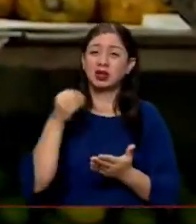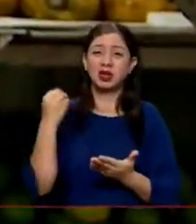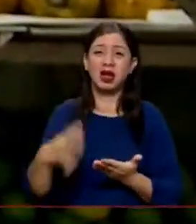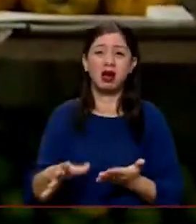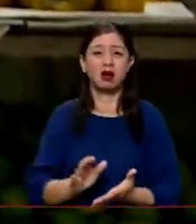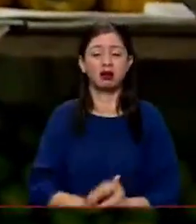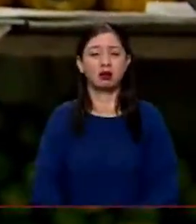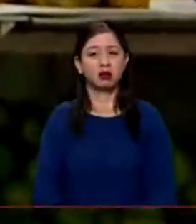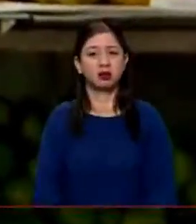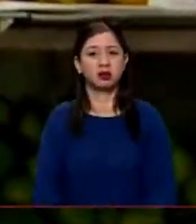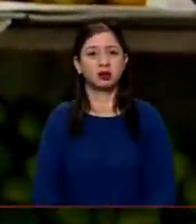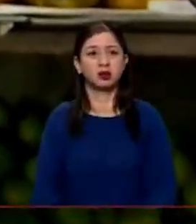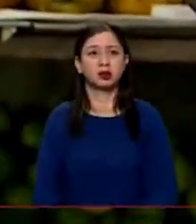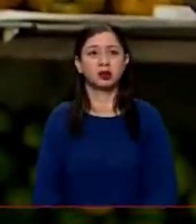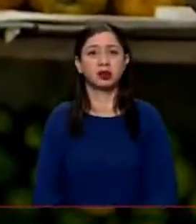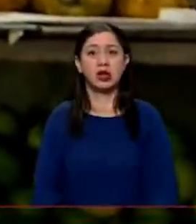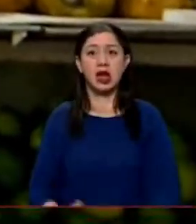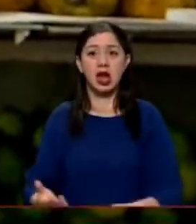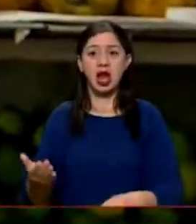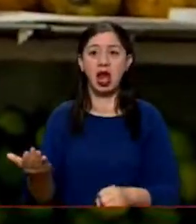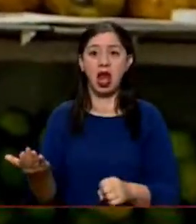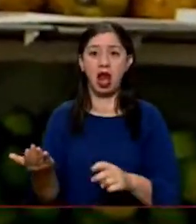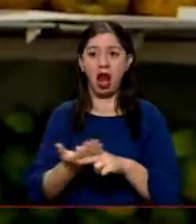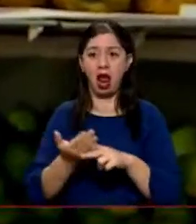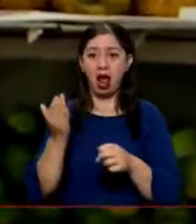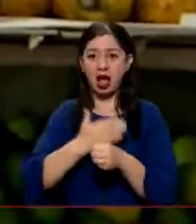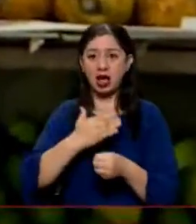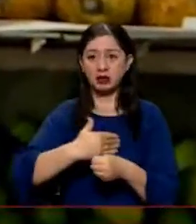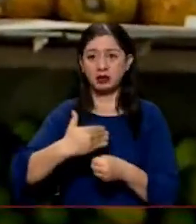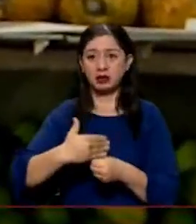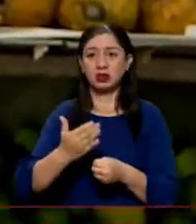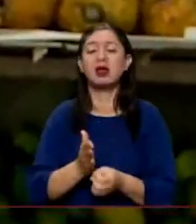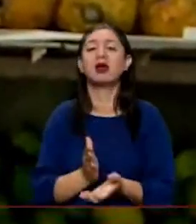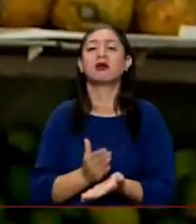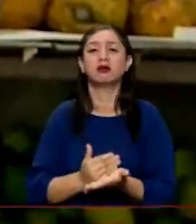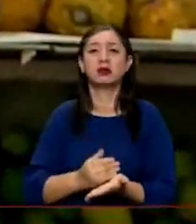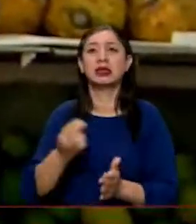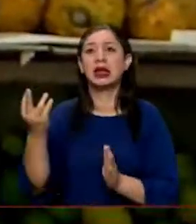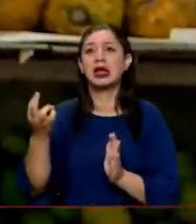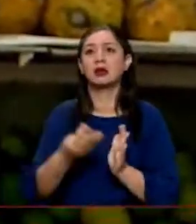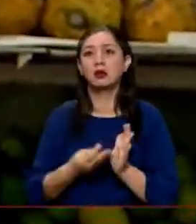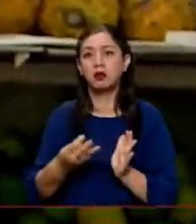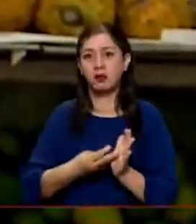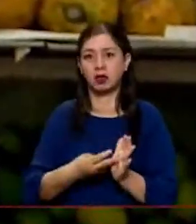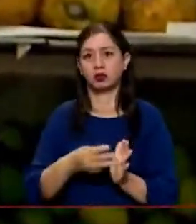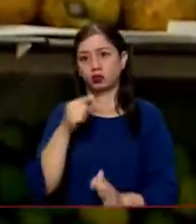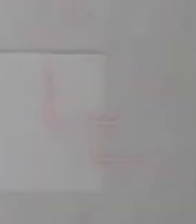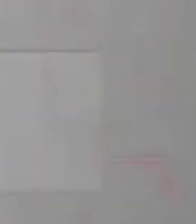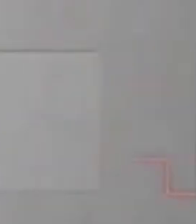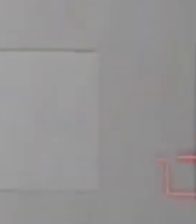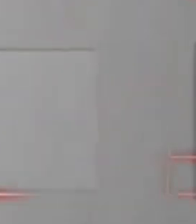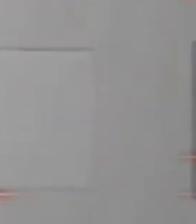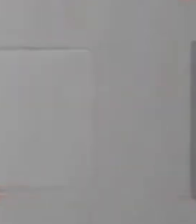La cebolla roja, cabezona roja, está 3.000 pesos la libra. Entonces todo está muy caro.